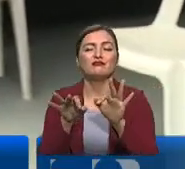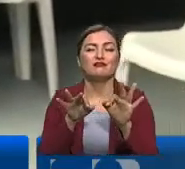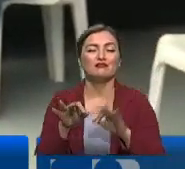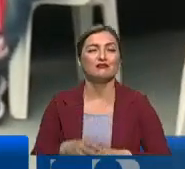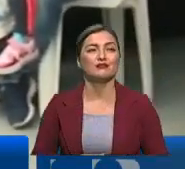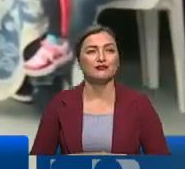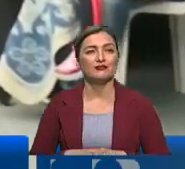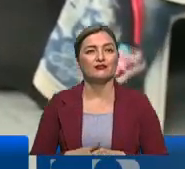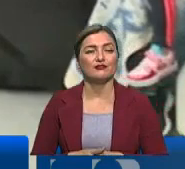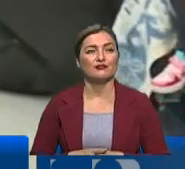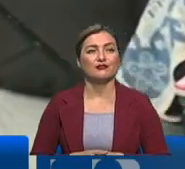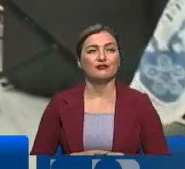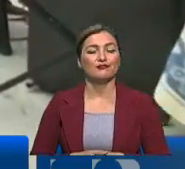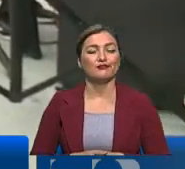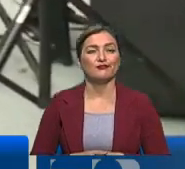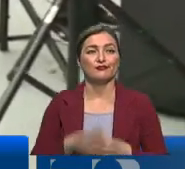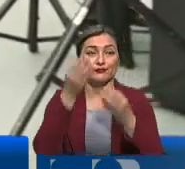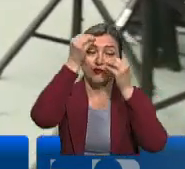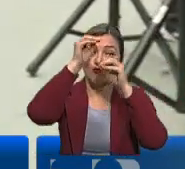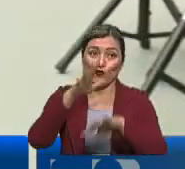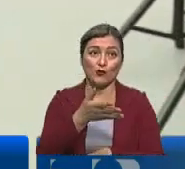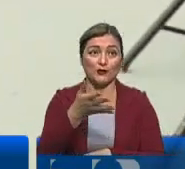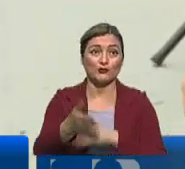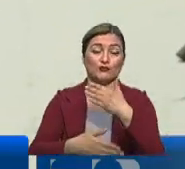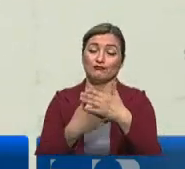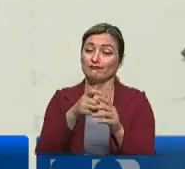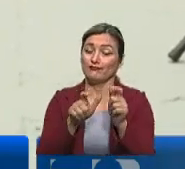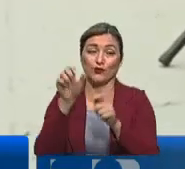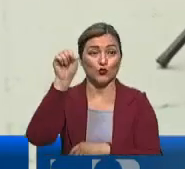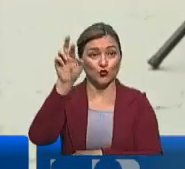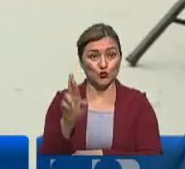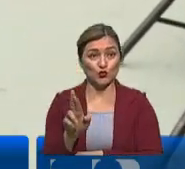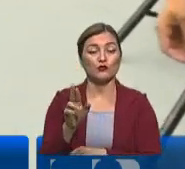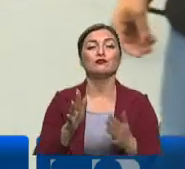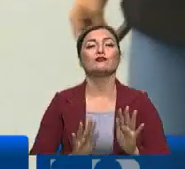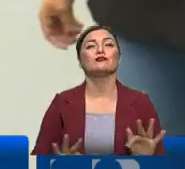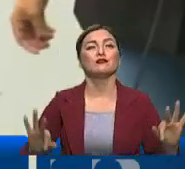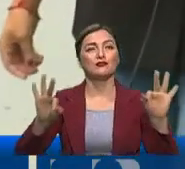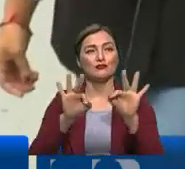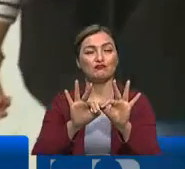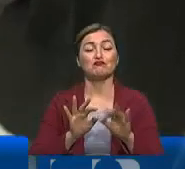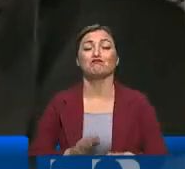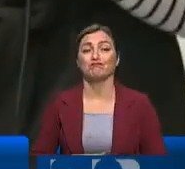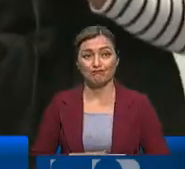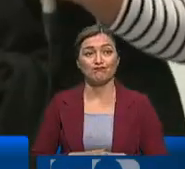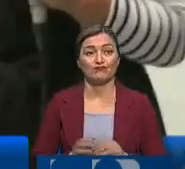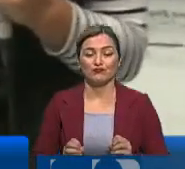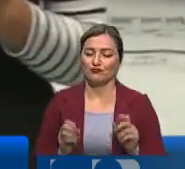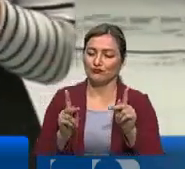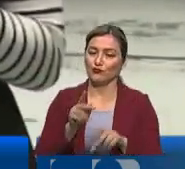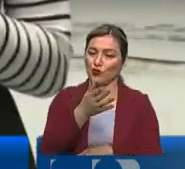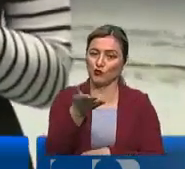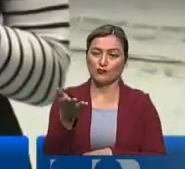gracias. Ya les contamos, vecinas y vecinos del sur de la capital, esta es una importante opción que ustedes